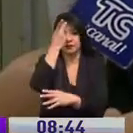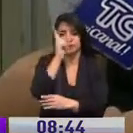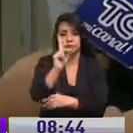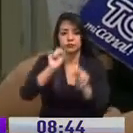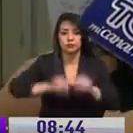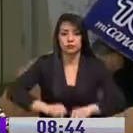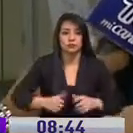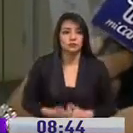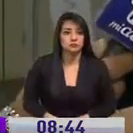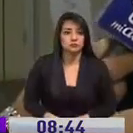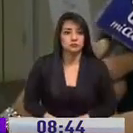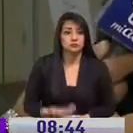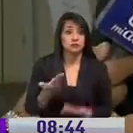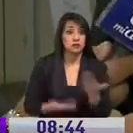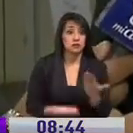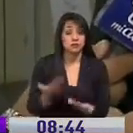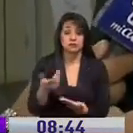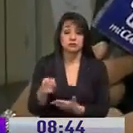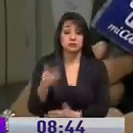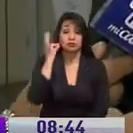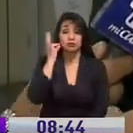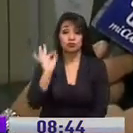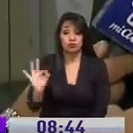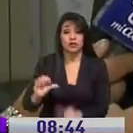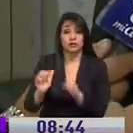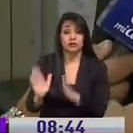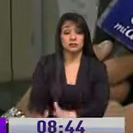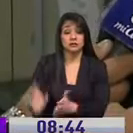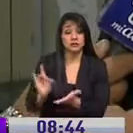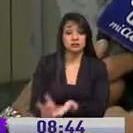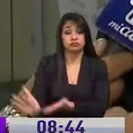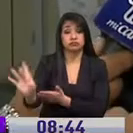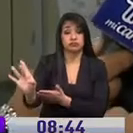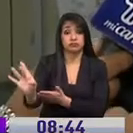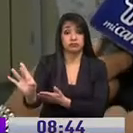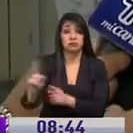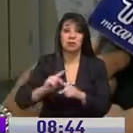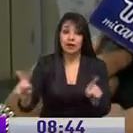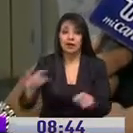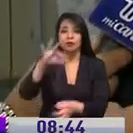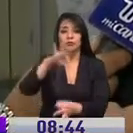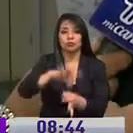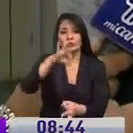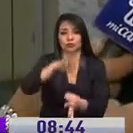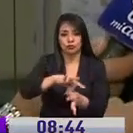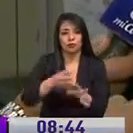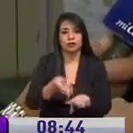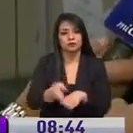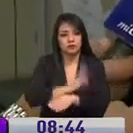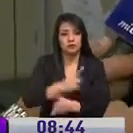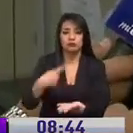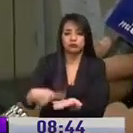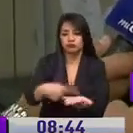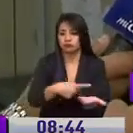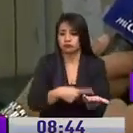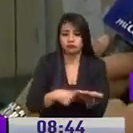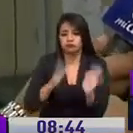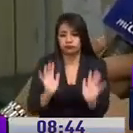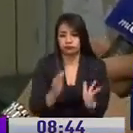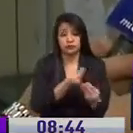Nacional. Podría terminar este caso en la destitución del asambleísta Vallejo, de haber los votos en el Pleno y de ser